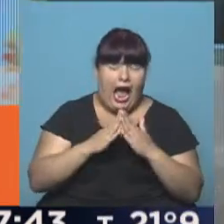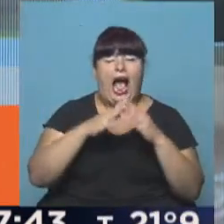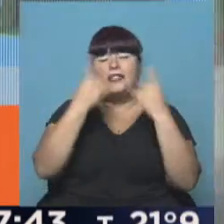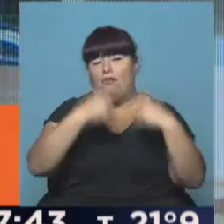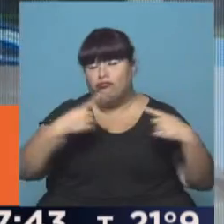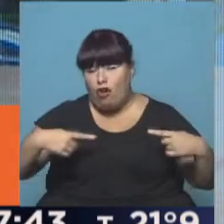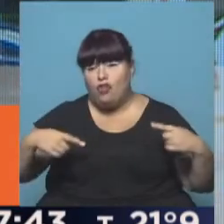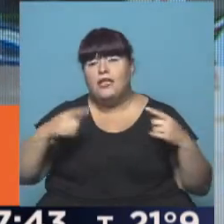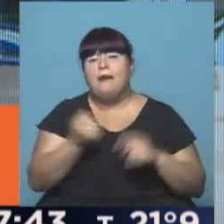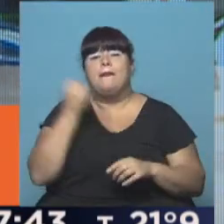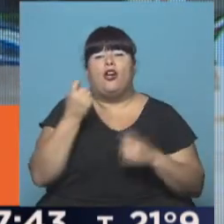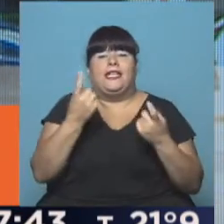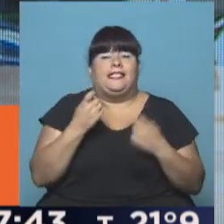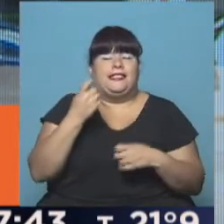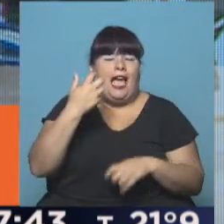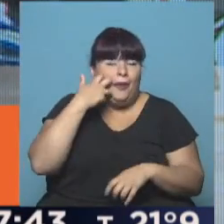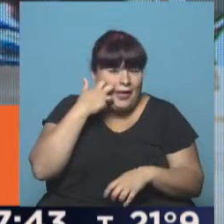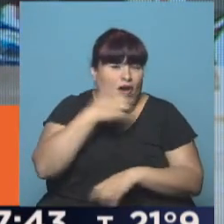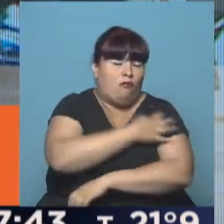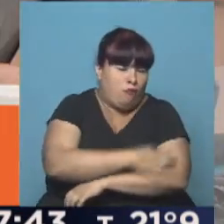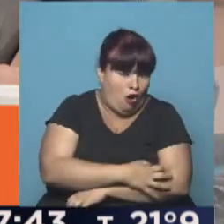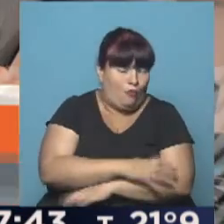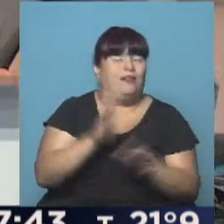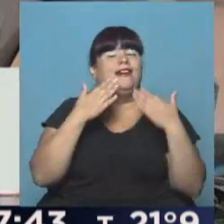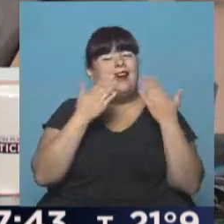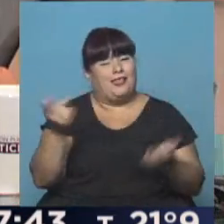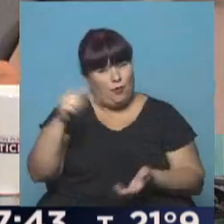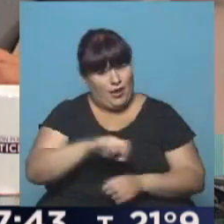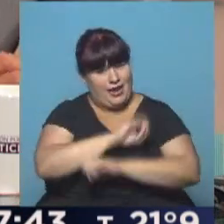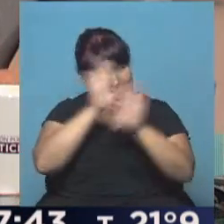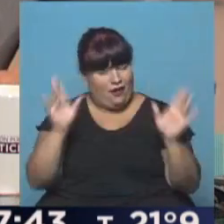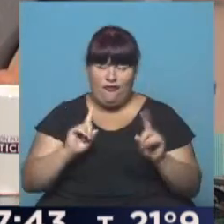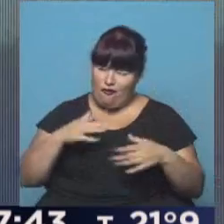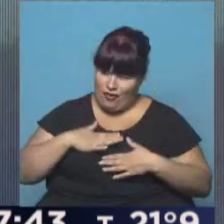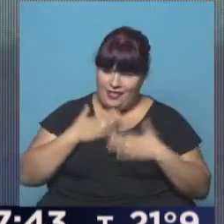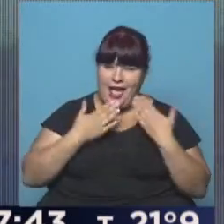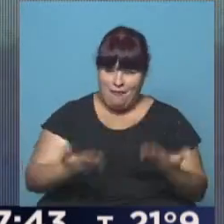otras cuestiones de primera necesidad para la gente más vulnerable. Gracias por venir, Carlos, y aclarar esta situación. Muy amable.